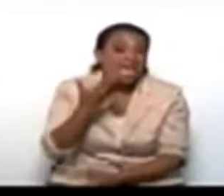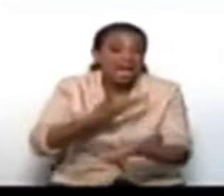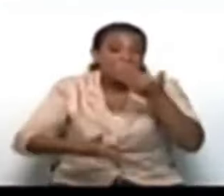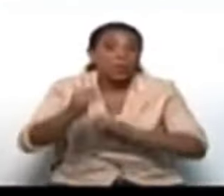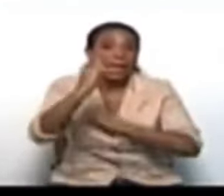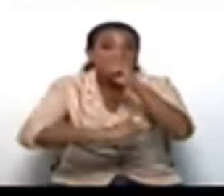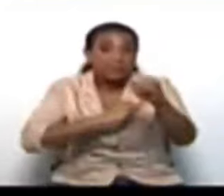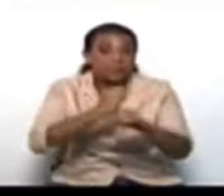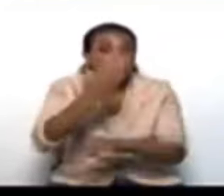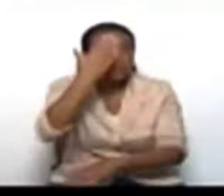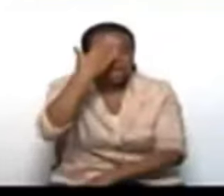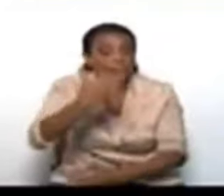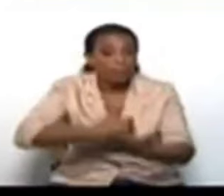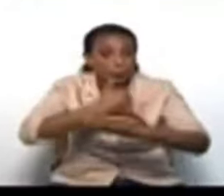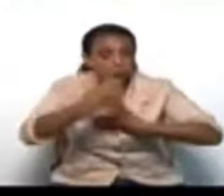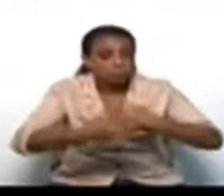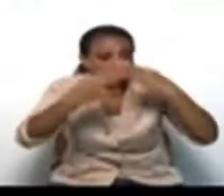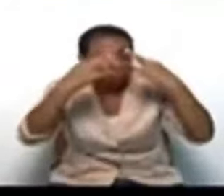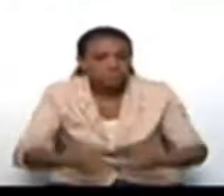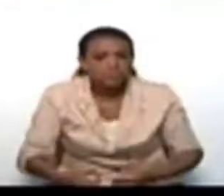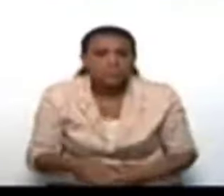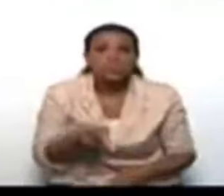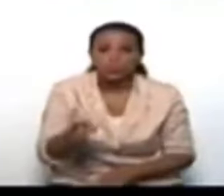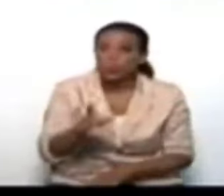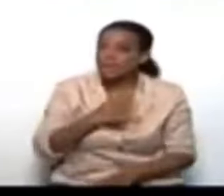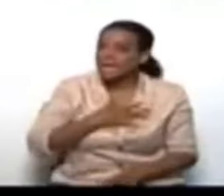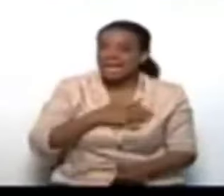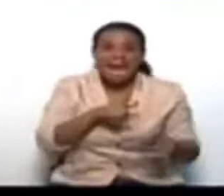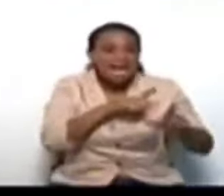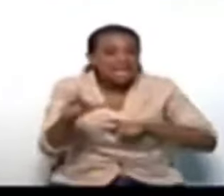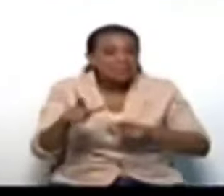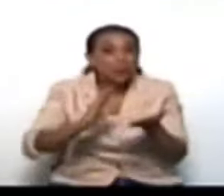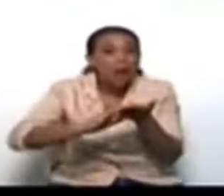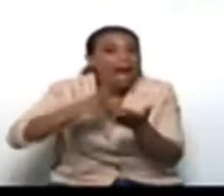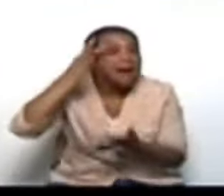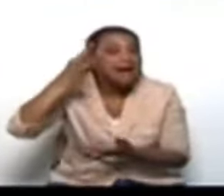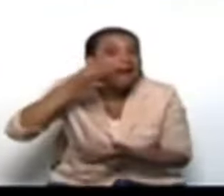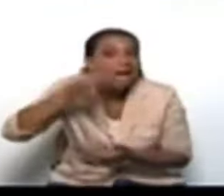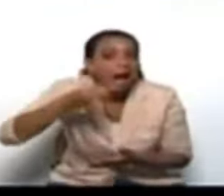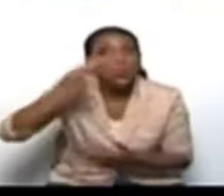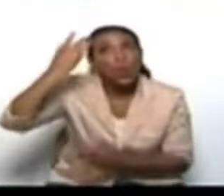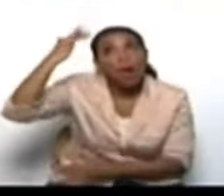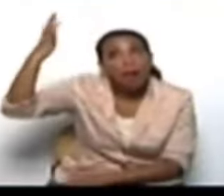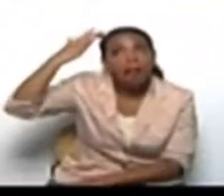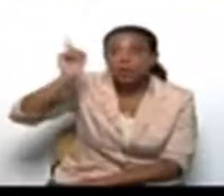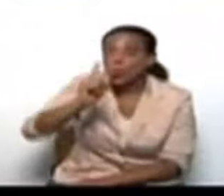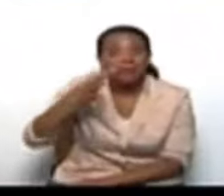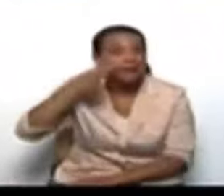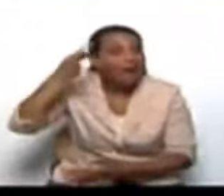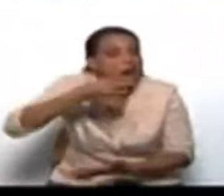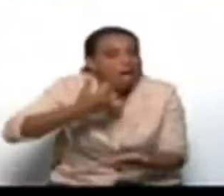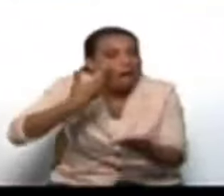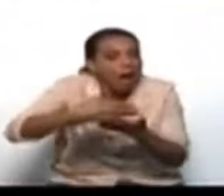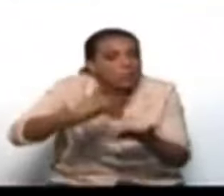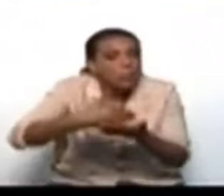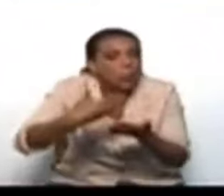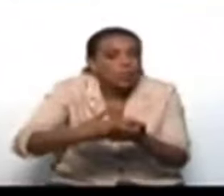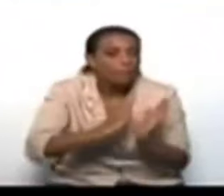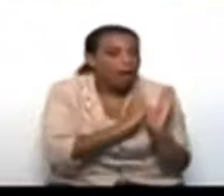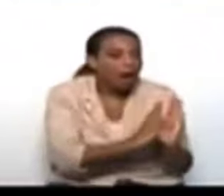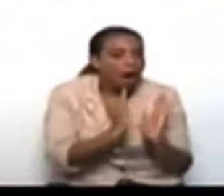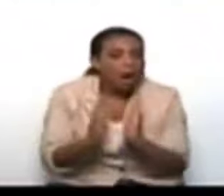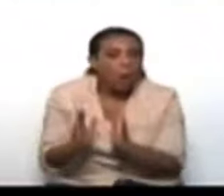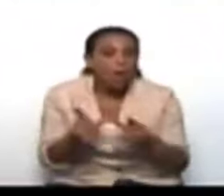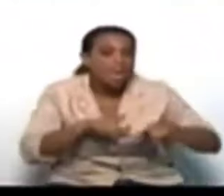sabe aterrizar los proyectos Yo quiero aterrizaje aterrizaje aterrizaje de los proyectos por área en el